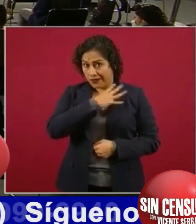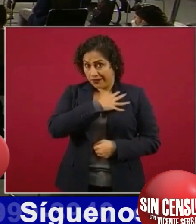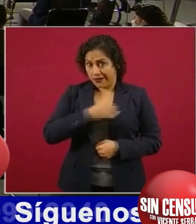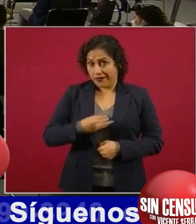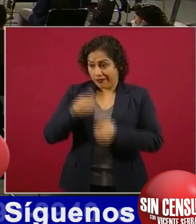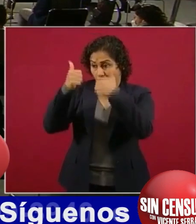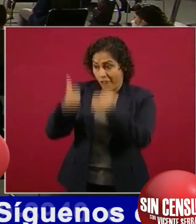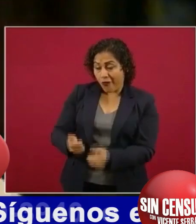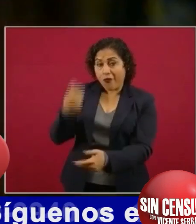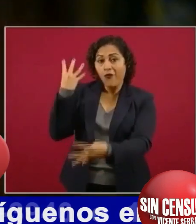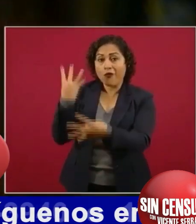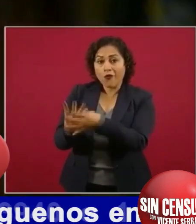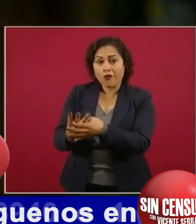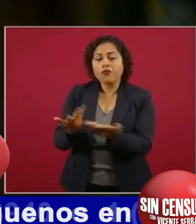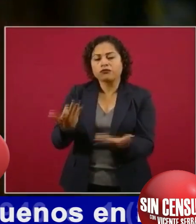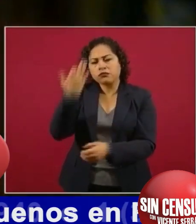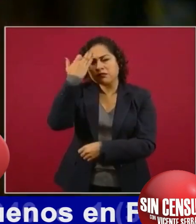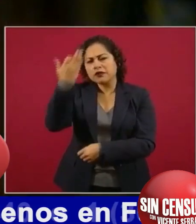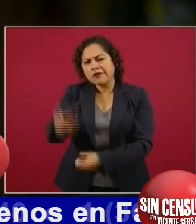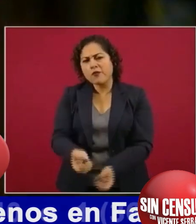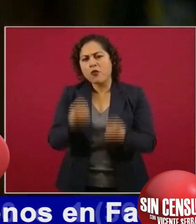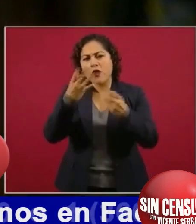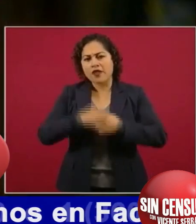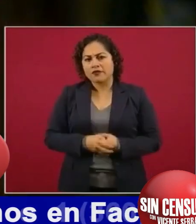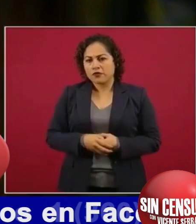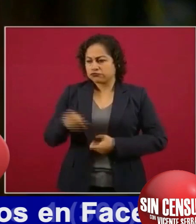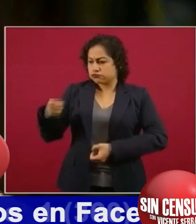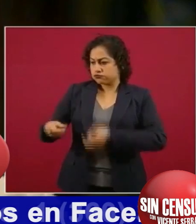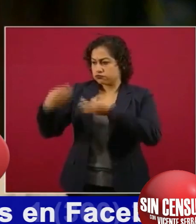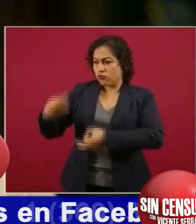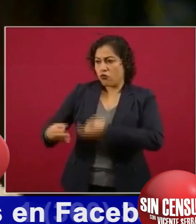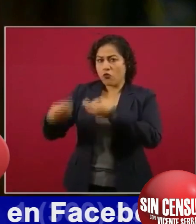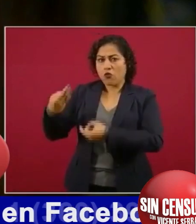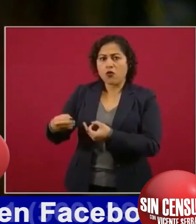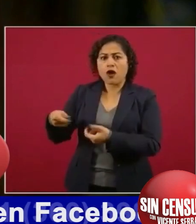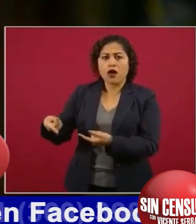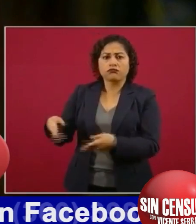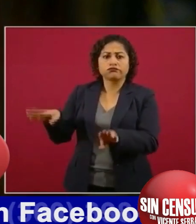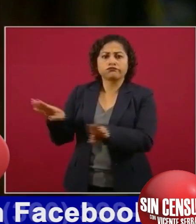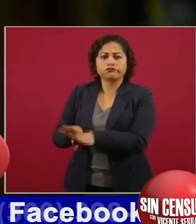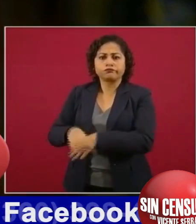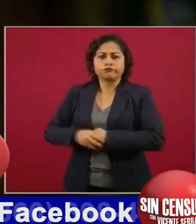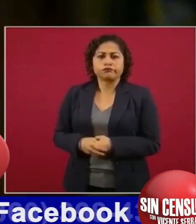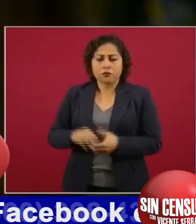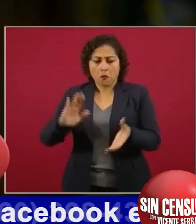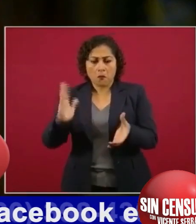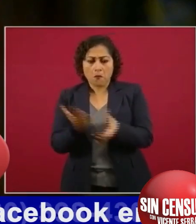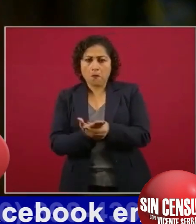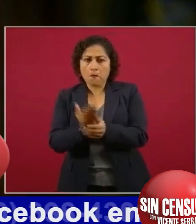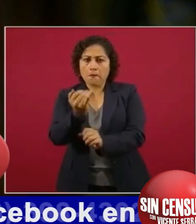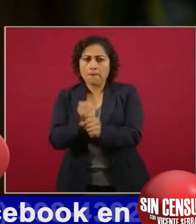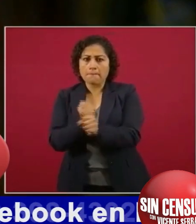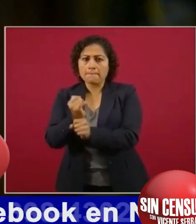El juzgado está cerrado, las investigaciones de tortura siguen encarpetadas.